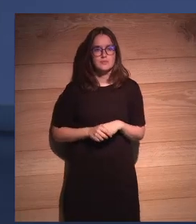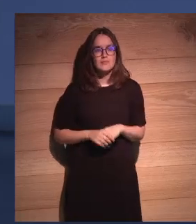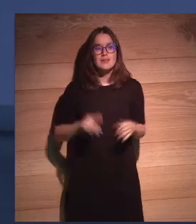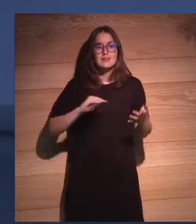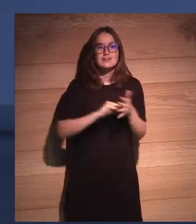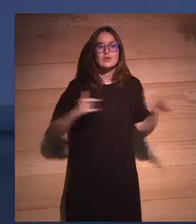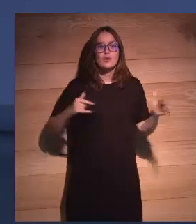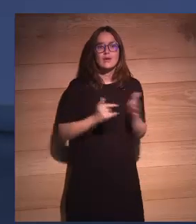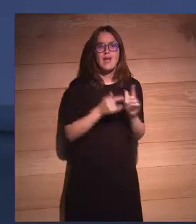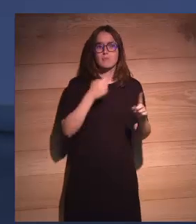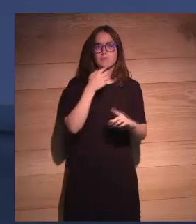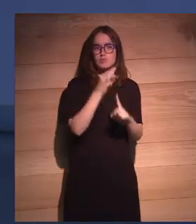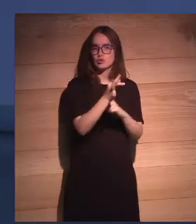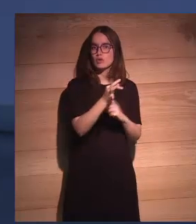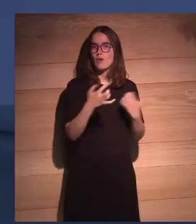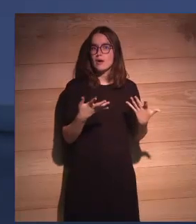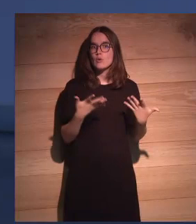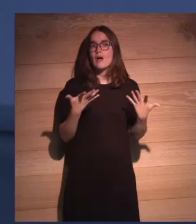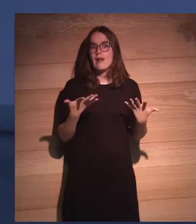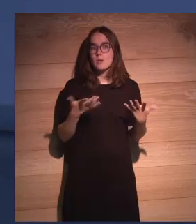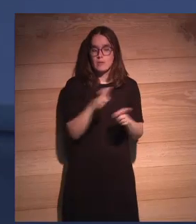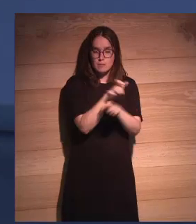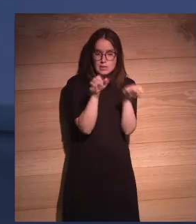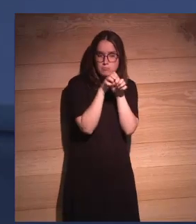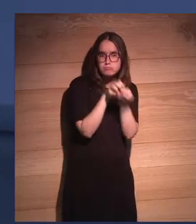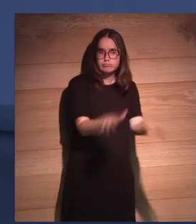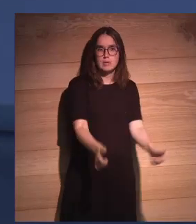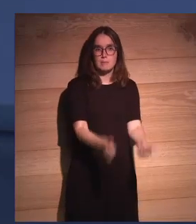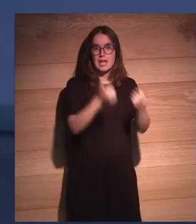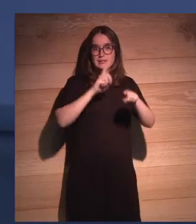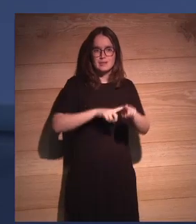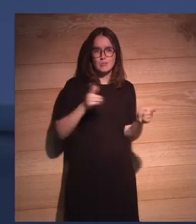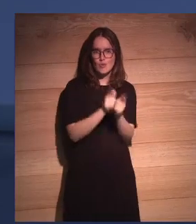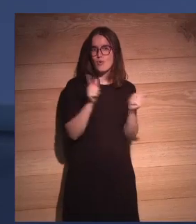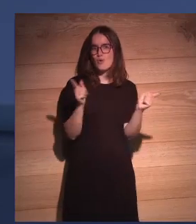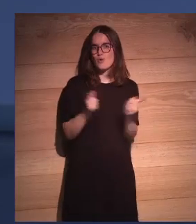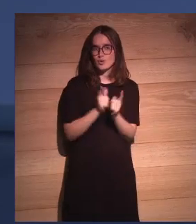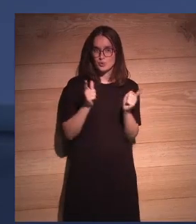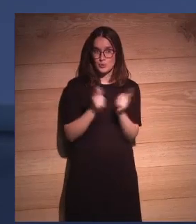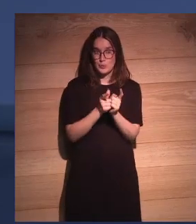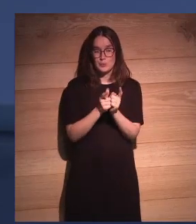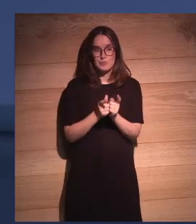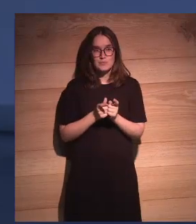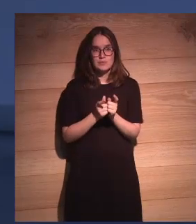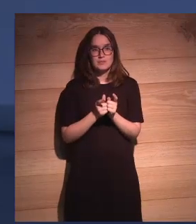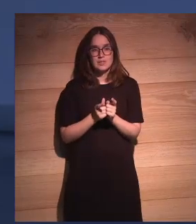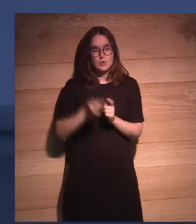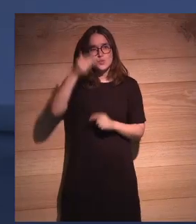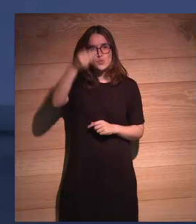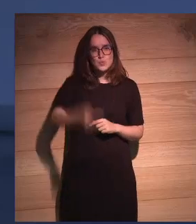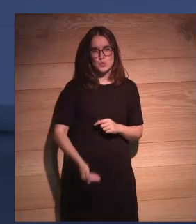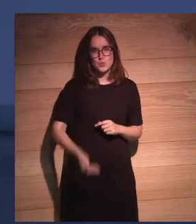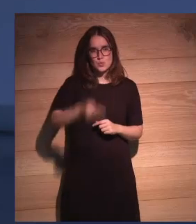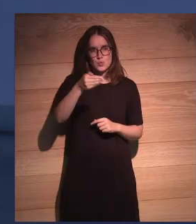La tecnología tiene una ventaja y es que podemos llegar a muchísimas más personas en menos tiempo y eso es